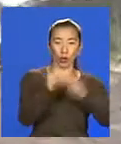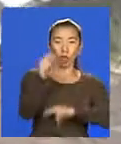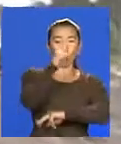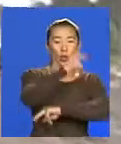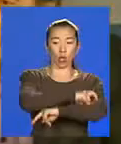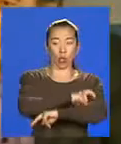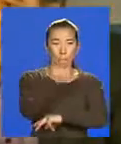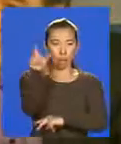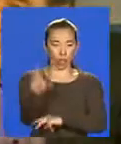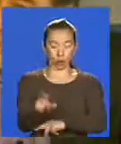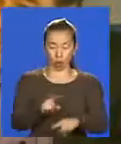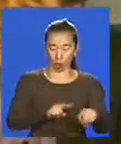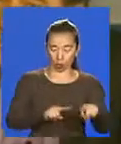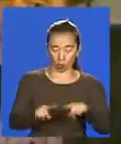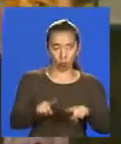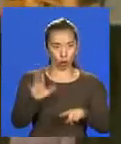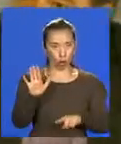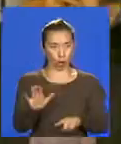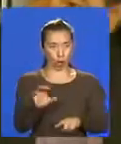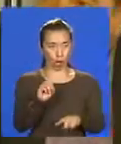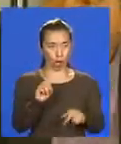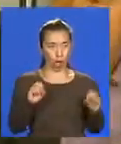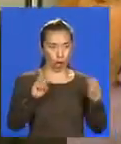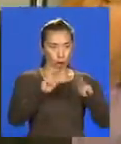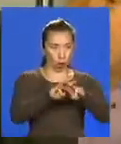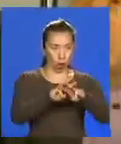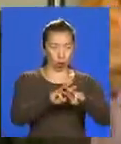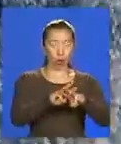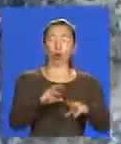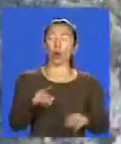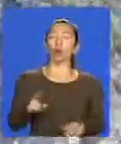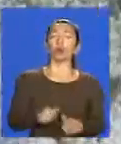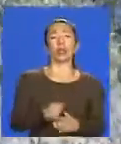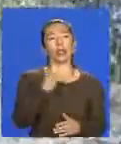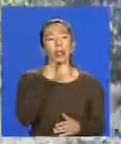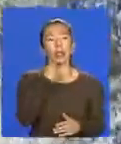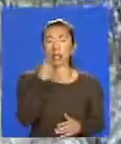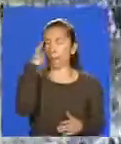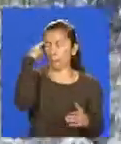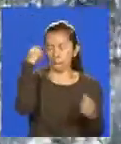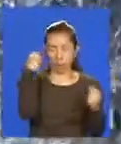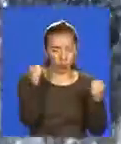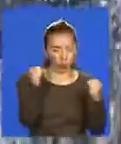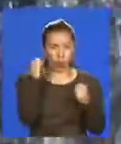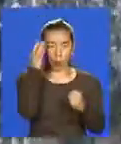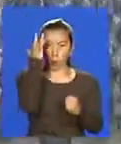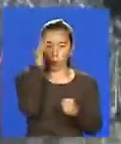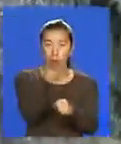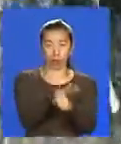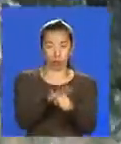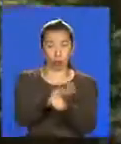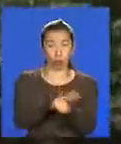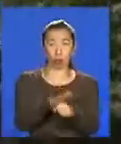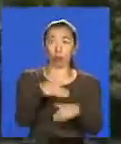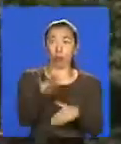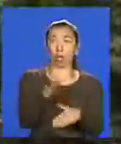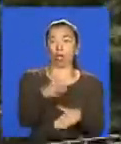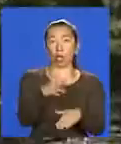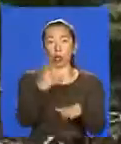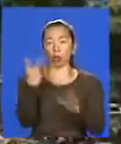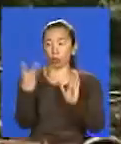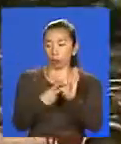coordinador humanitario de Naciones Unidas en Colombia, Fabricio Horschel, expresó su preocupación por la situación de por lo menos 2 mil personas